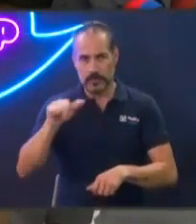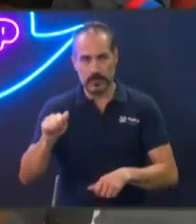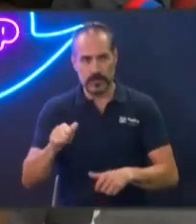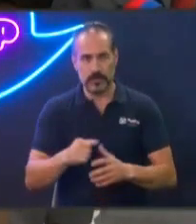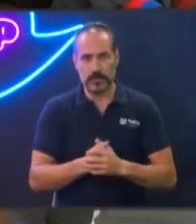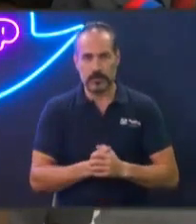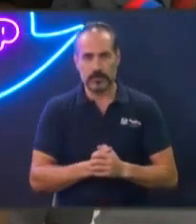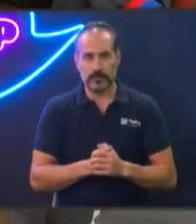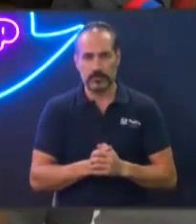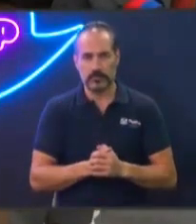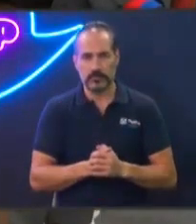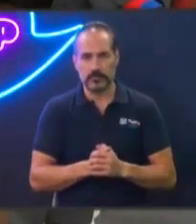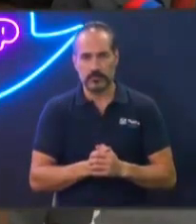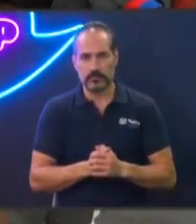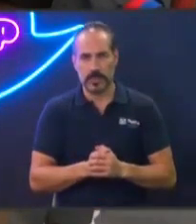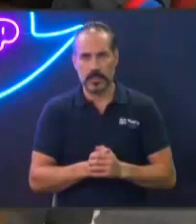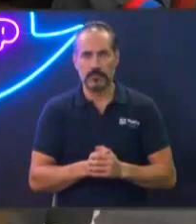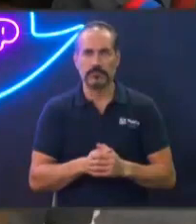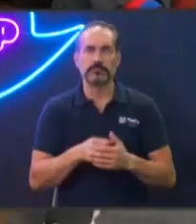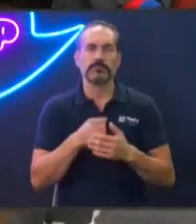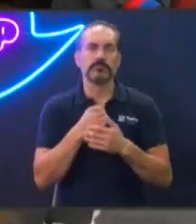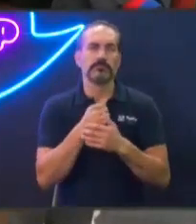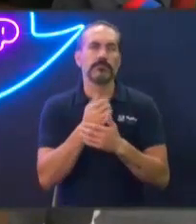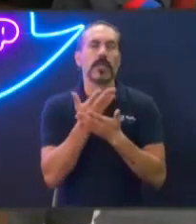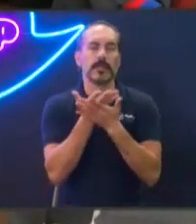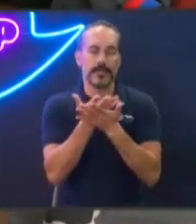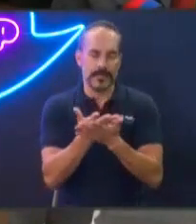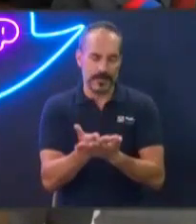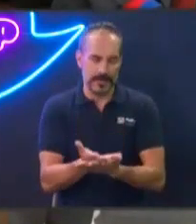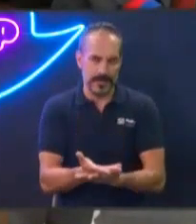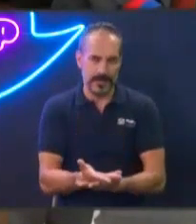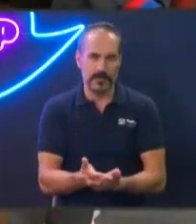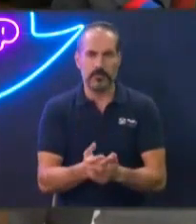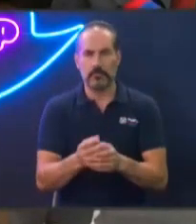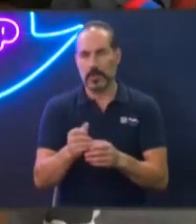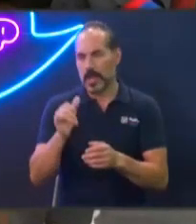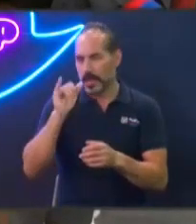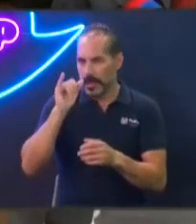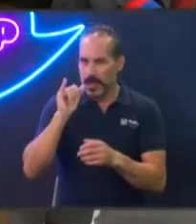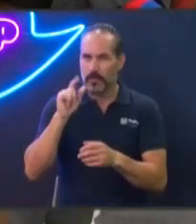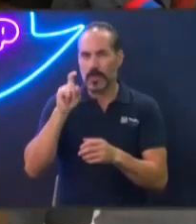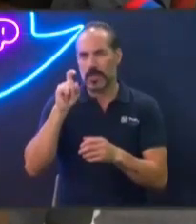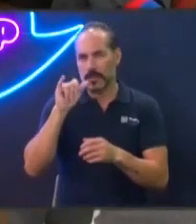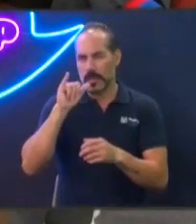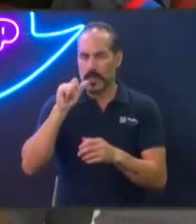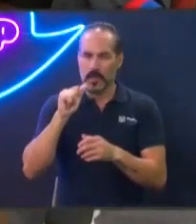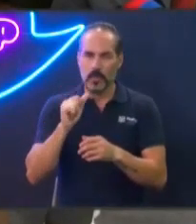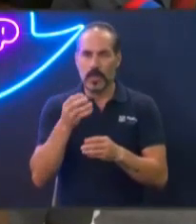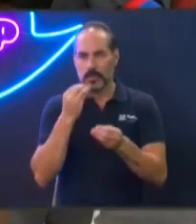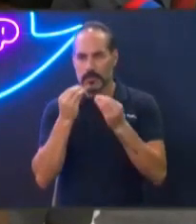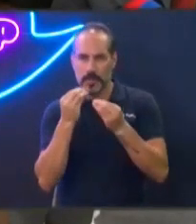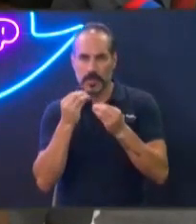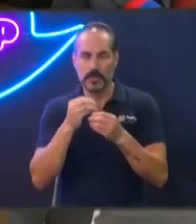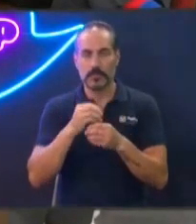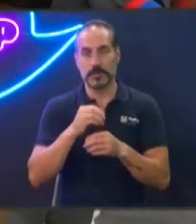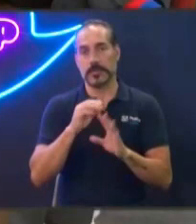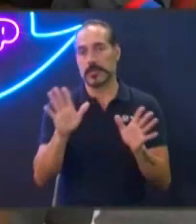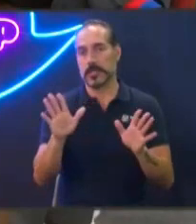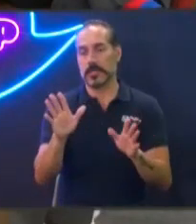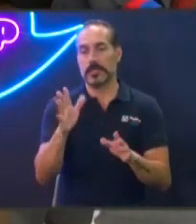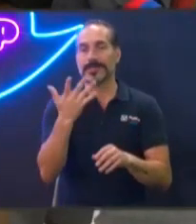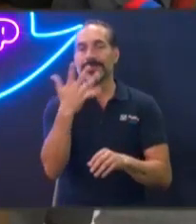pequeño break para que los chicos Tomen agua se hidraten desayunen un poco y a las 10:30 arrancaremos con los